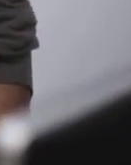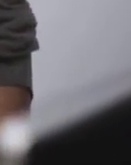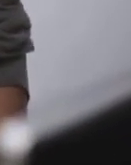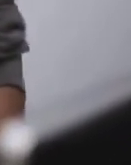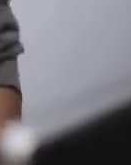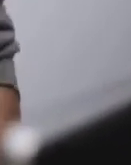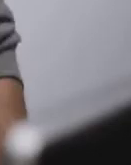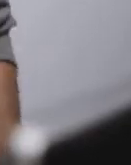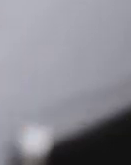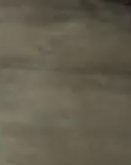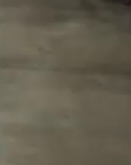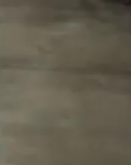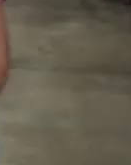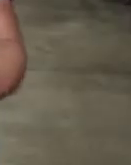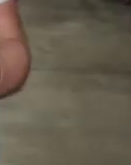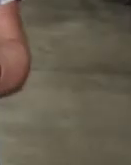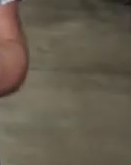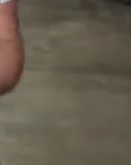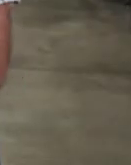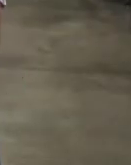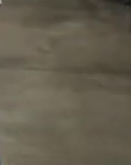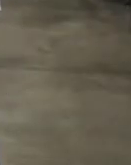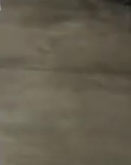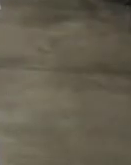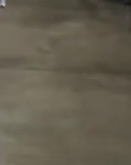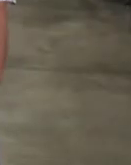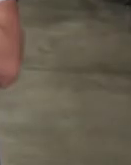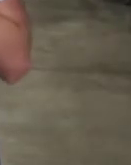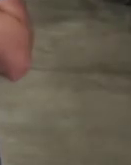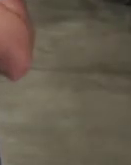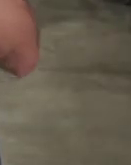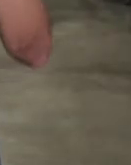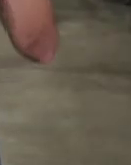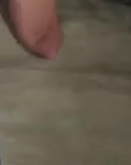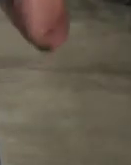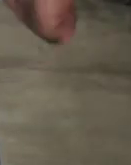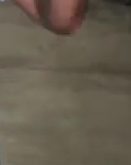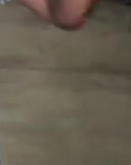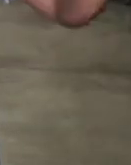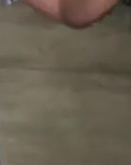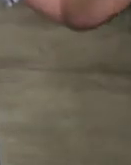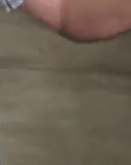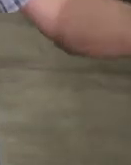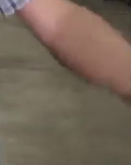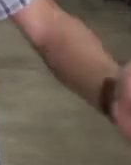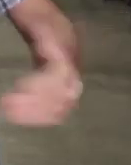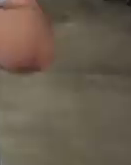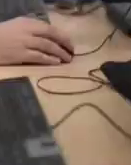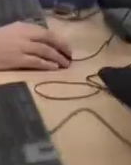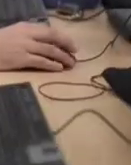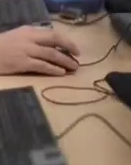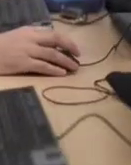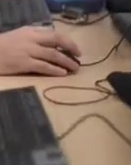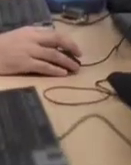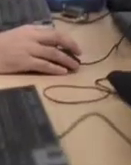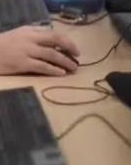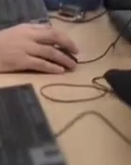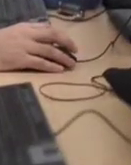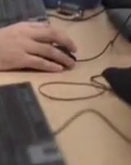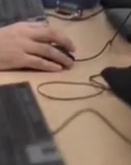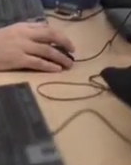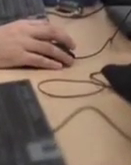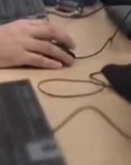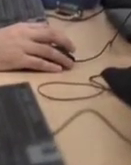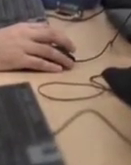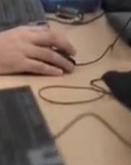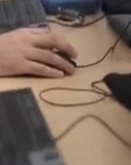exigir yo o qué es lo que puedo pedir a un animador, qué es lo que puedo pedirle a un modelador, qué es lo que puedo, o sea, y